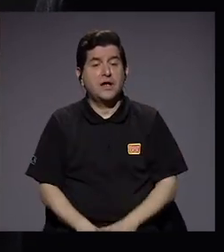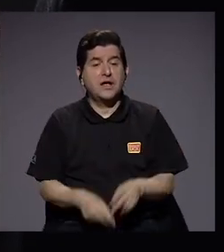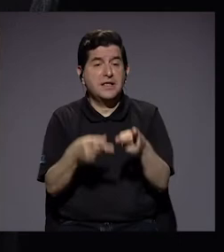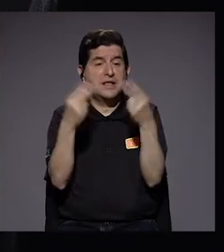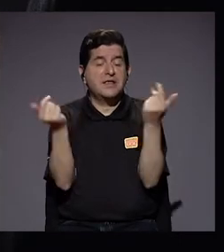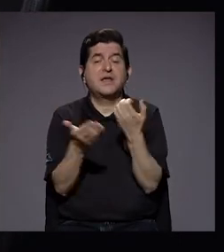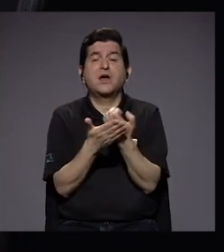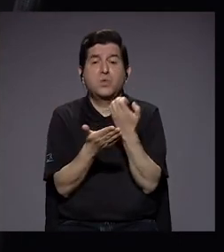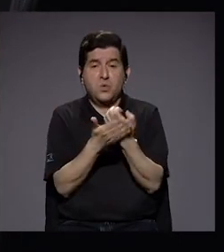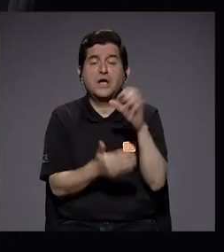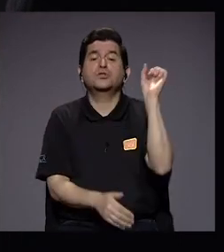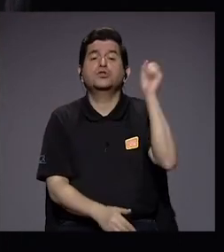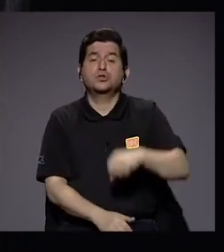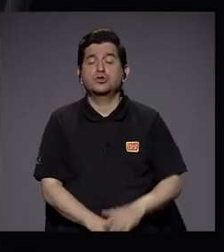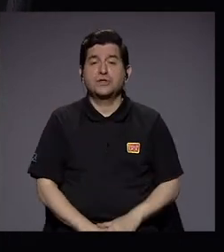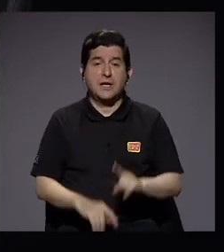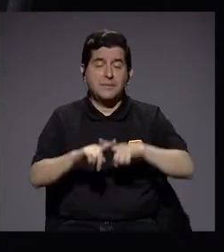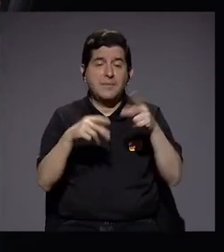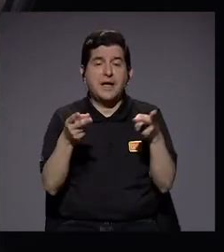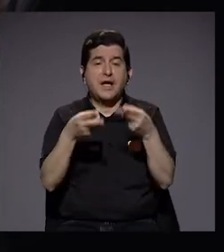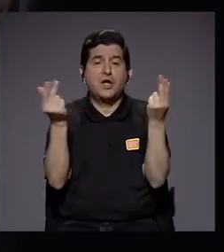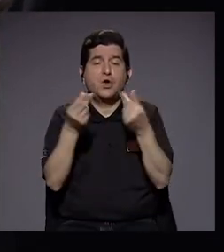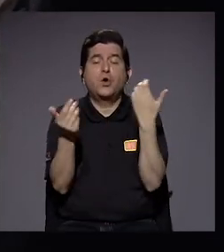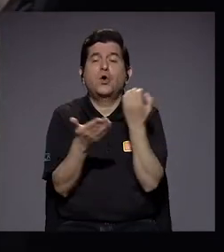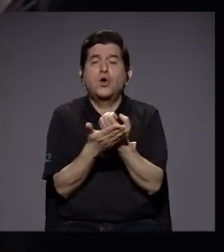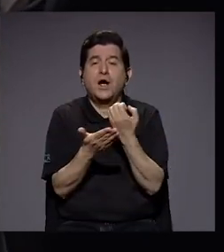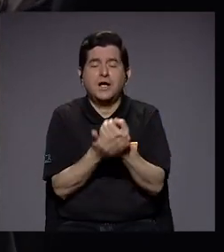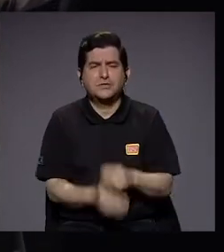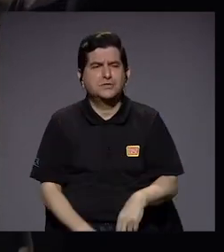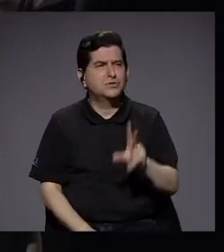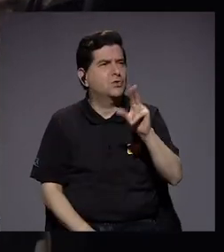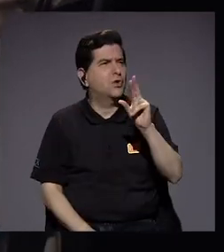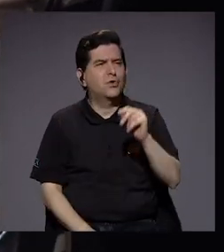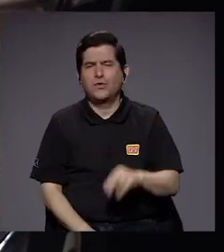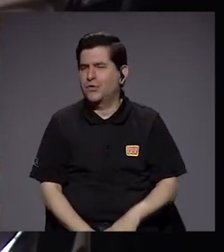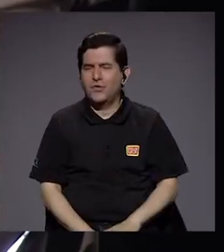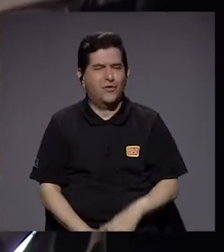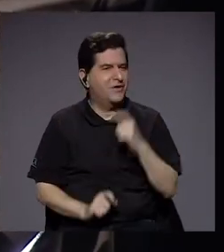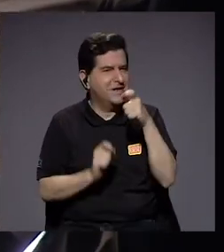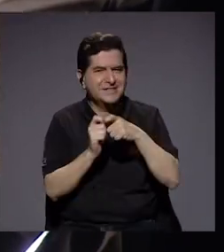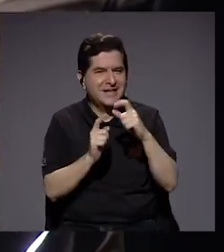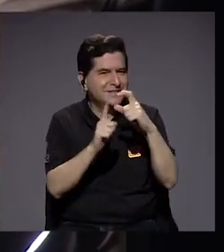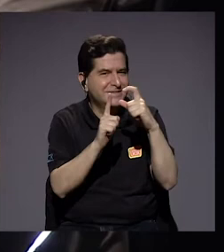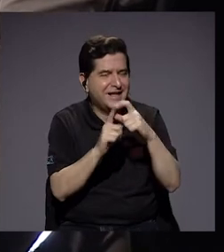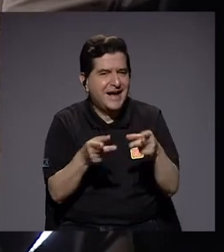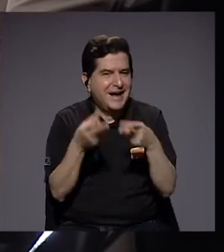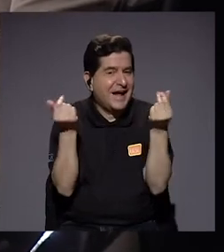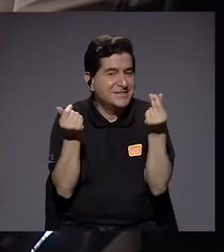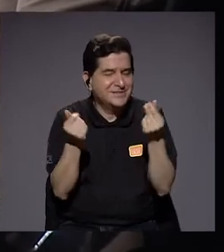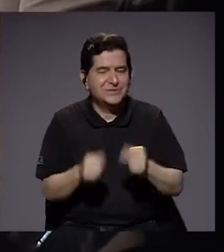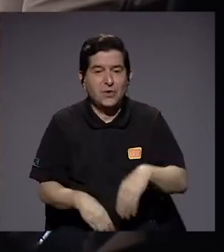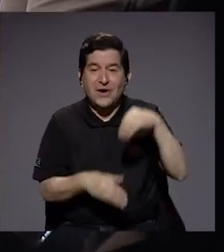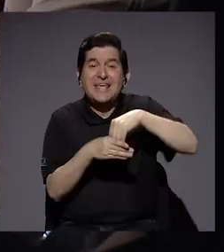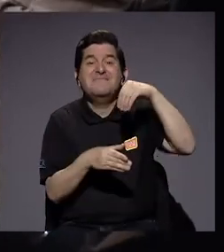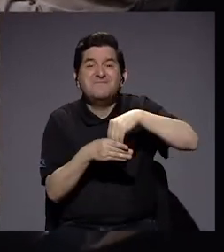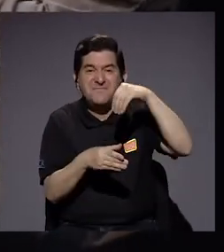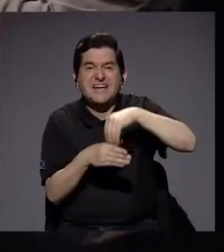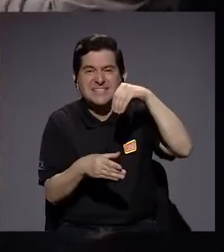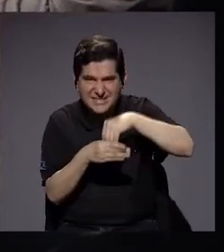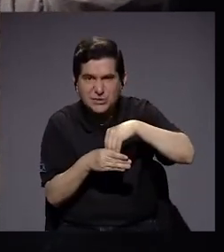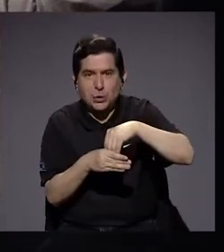costo económico, definitivamente, pero es ese que, costo económico no hay que verlo como un gasto, hay que verlo como una inversión,